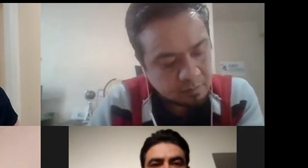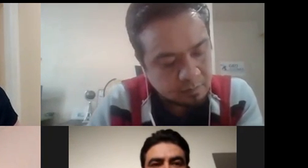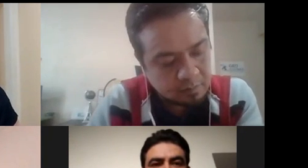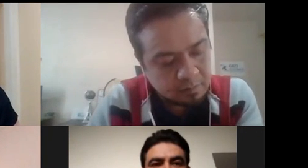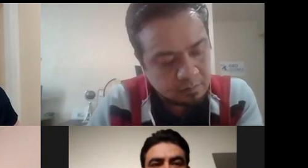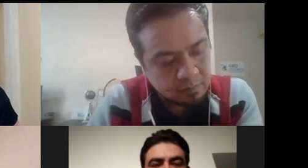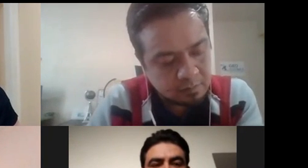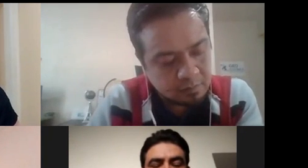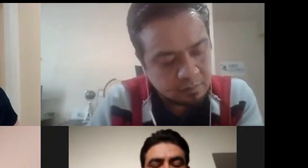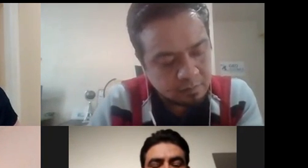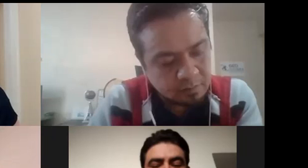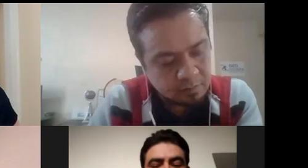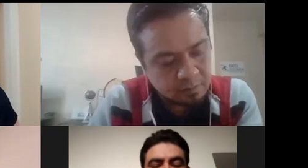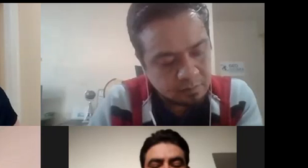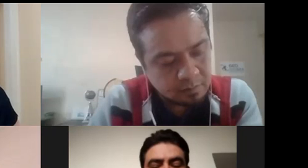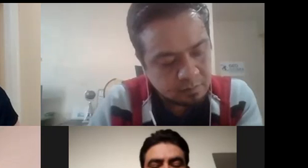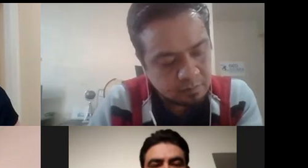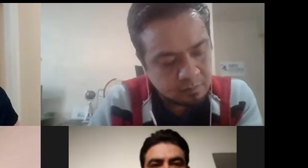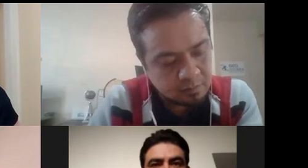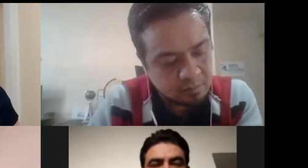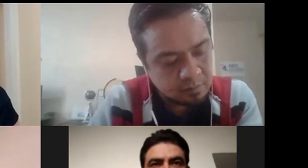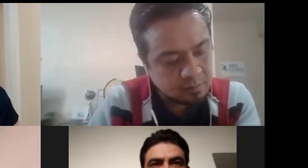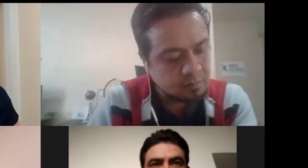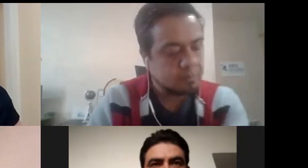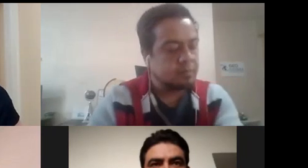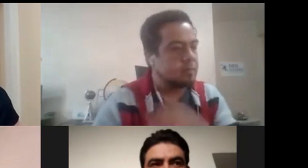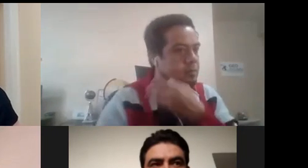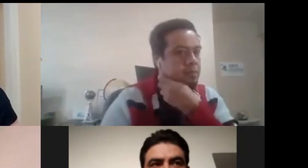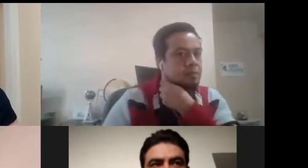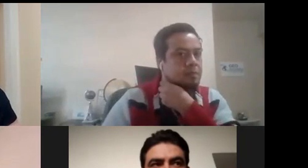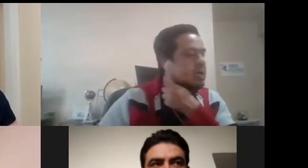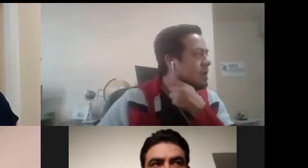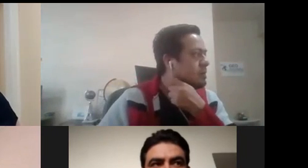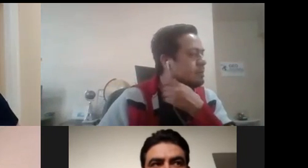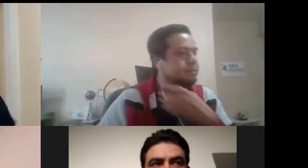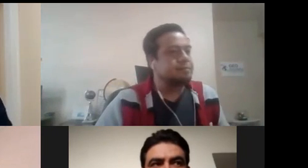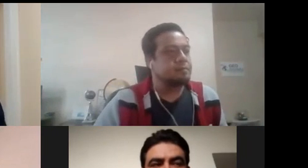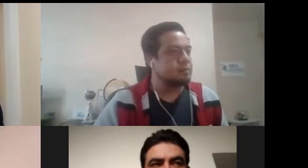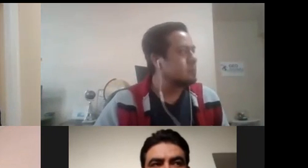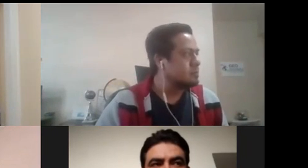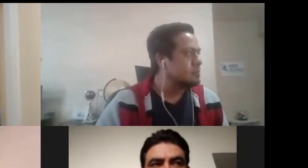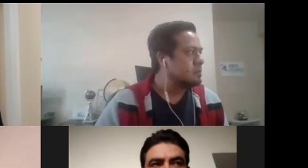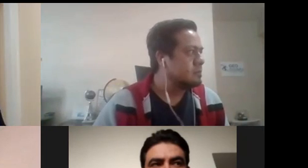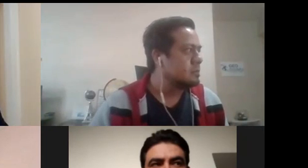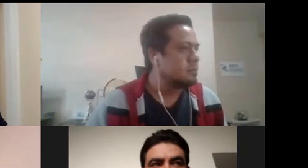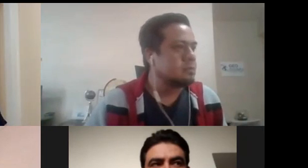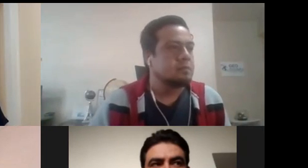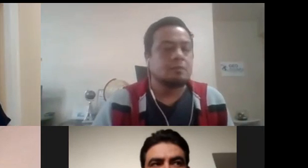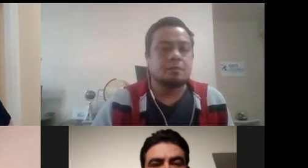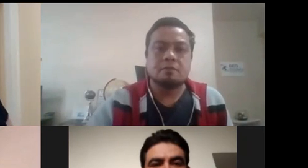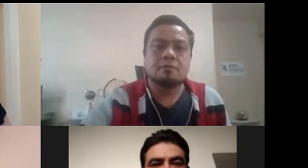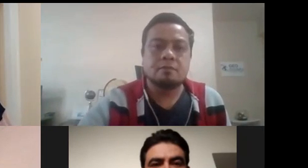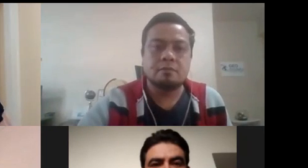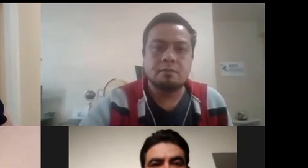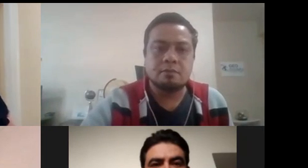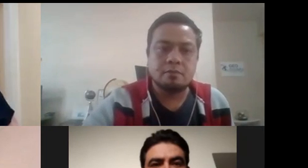segundo, subir al Pleno del Ayuntamiento este plan para su discusión, debate, su aprobación y su publicación. Si están